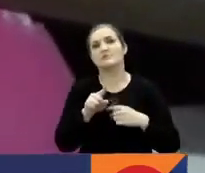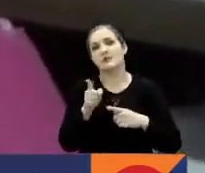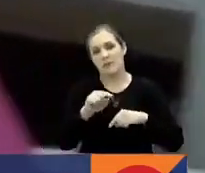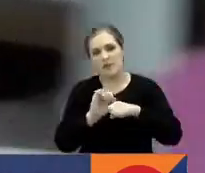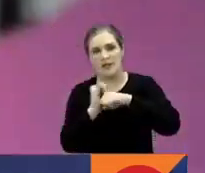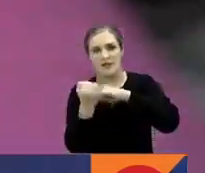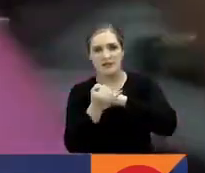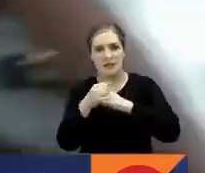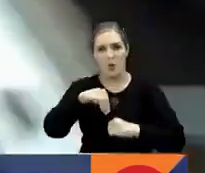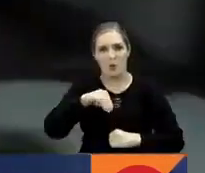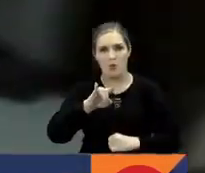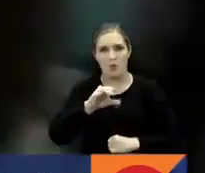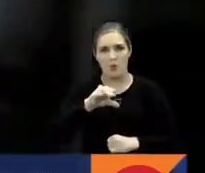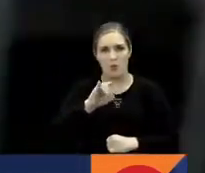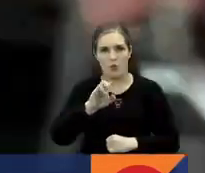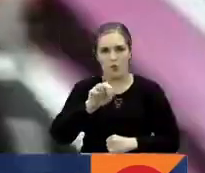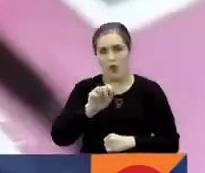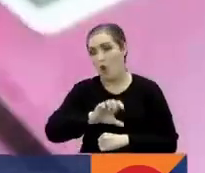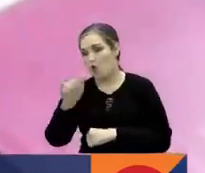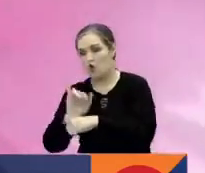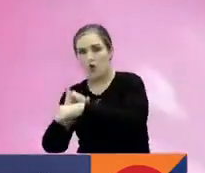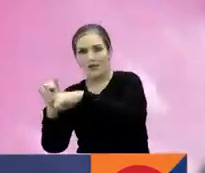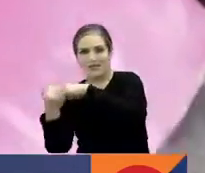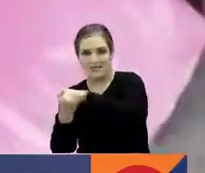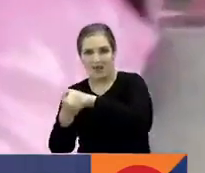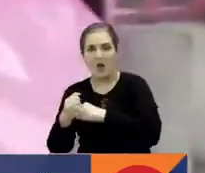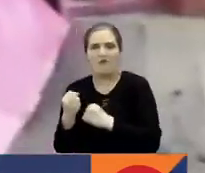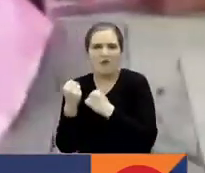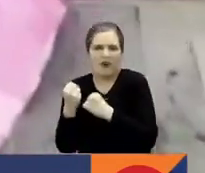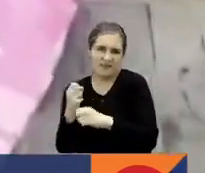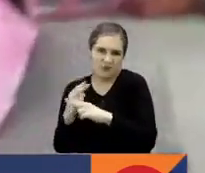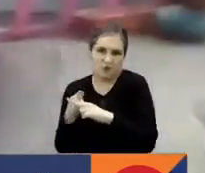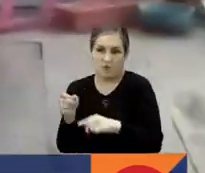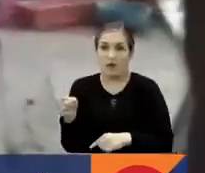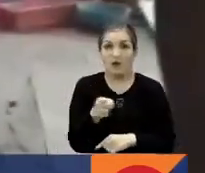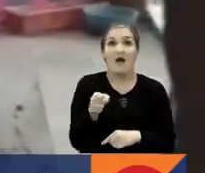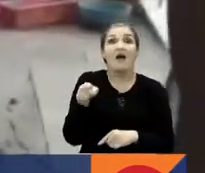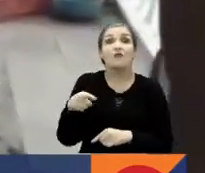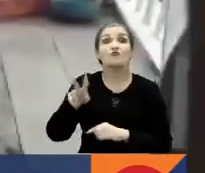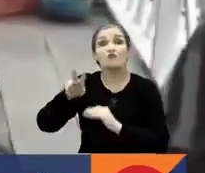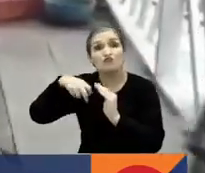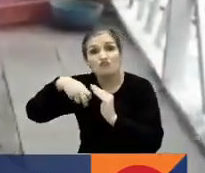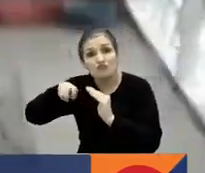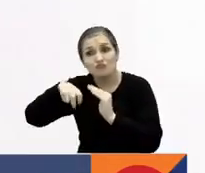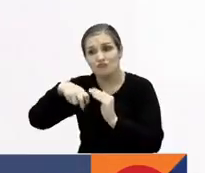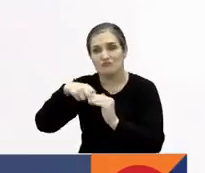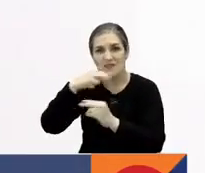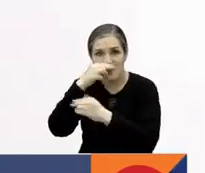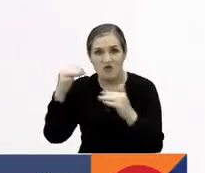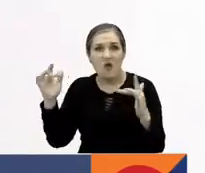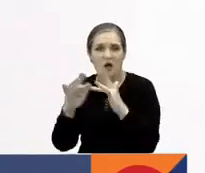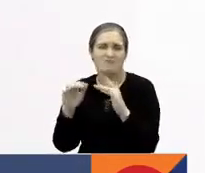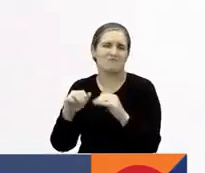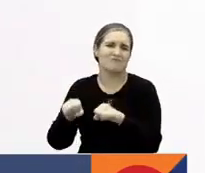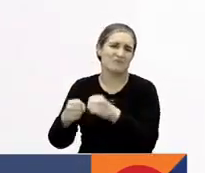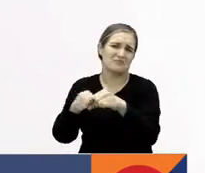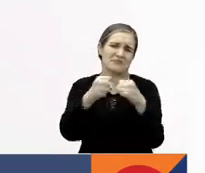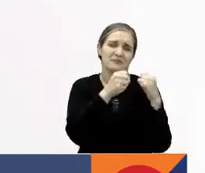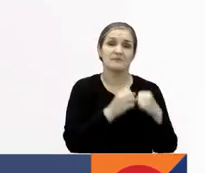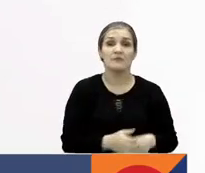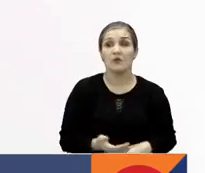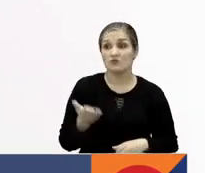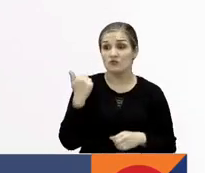En esta última, además, 2 centros de desarrollo infantil resultaron con daños. Parte de la afectación que se presentó en la madrugada